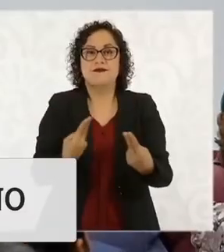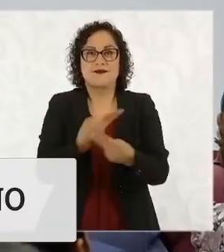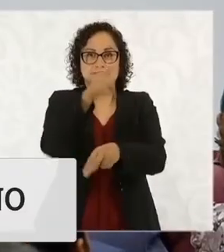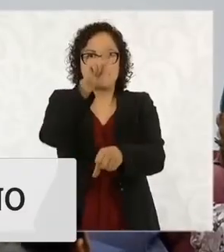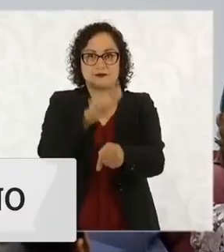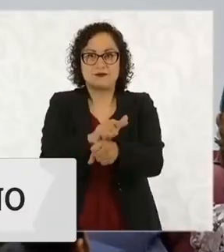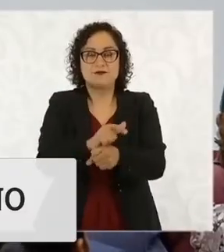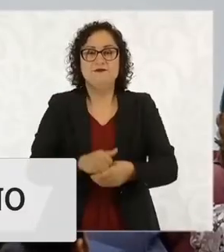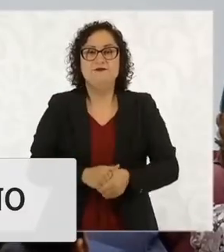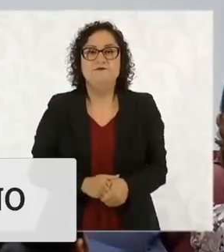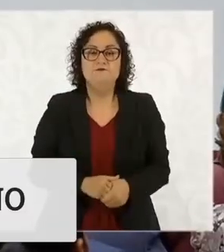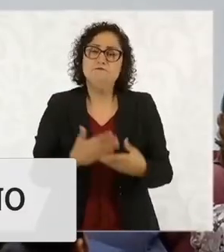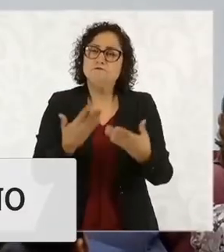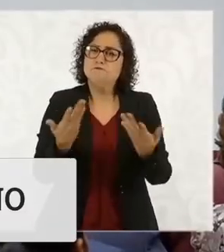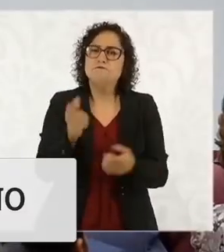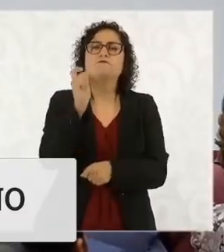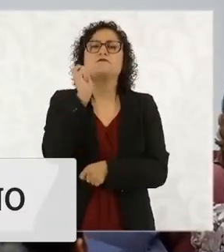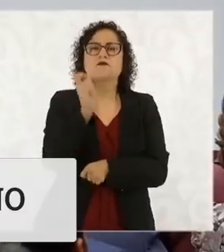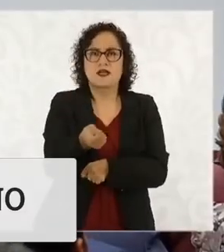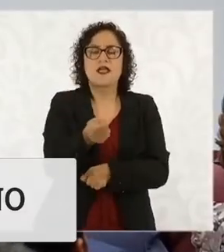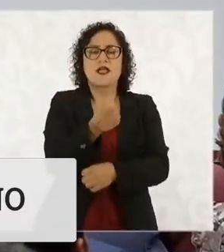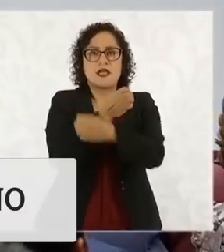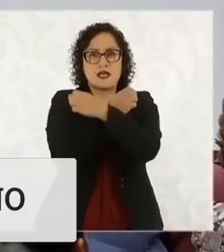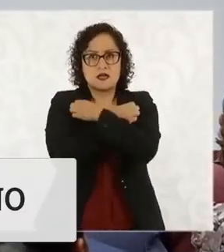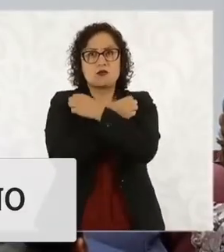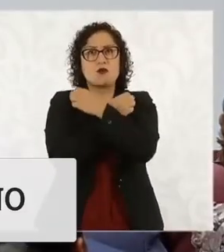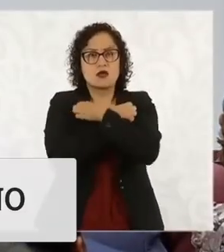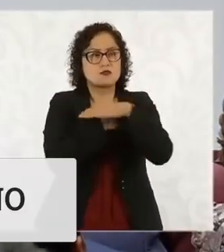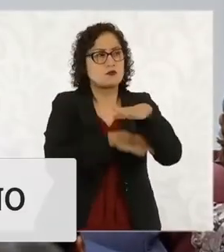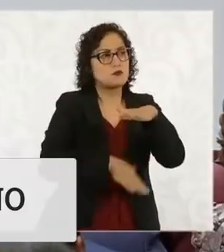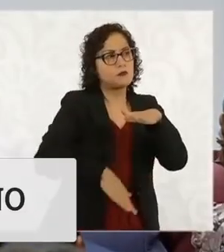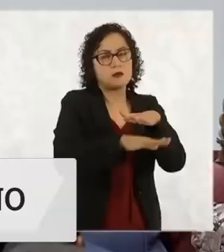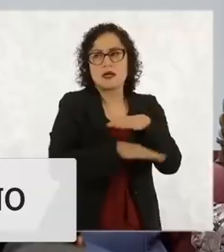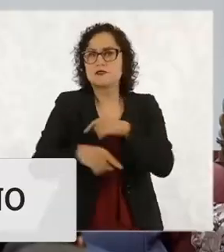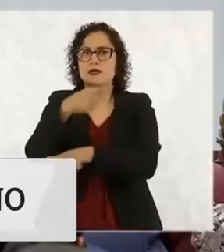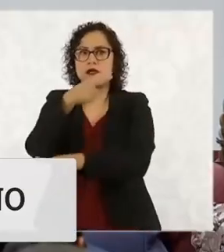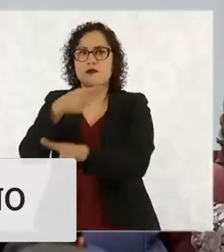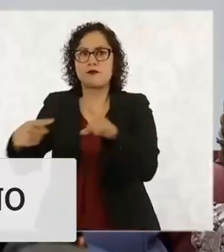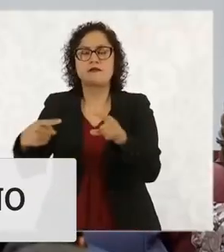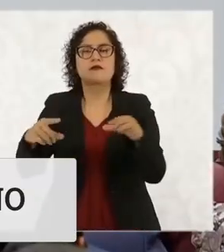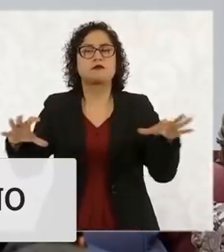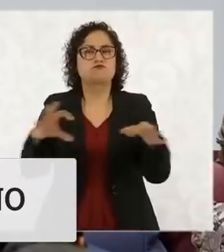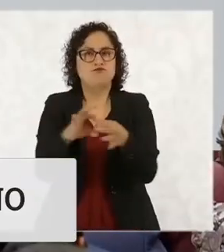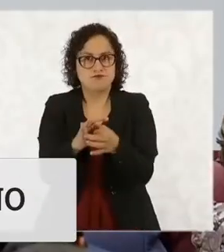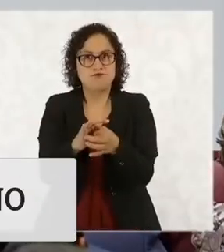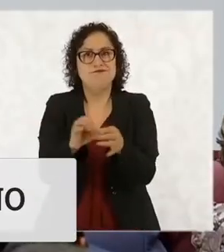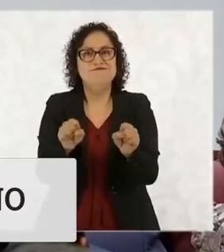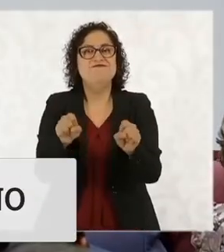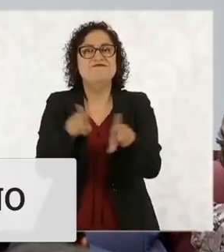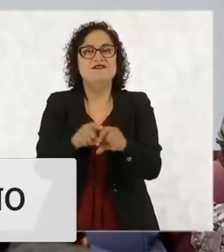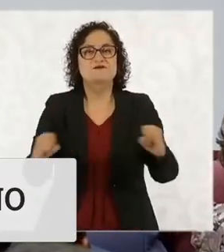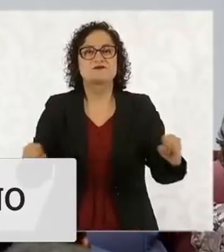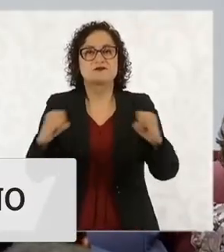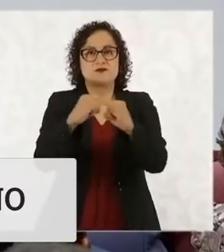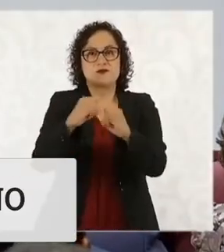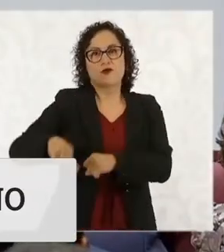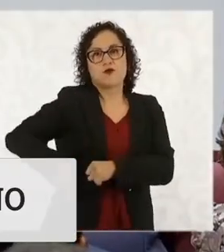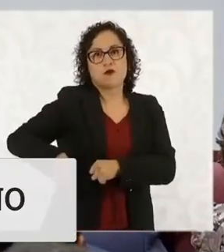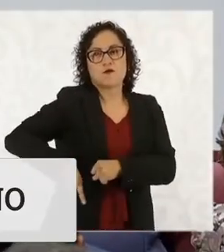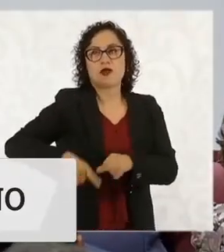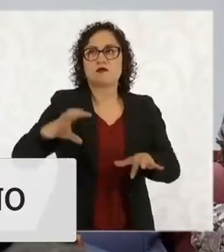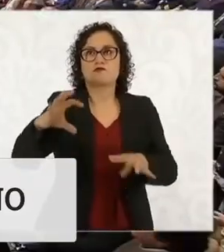Nacional, lo cual los vincula con la educación básica y también con las instituciones públicas de